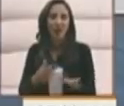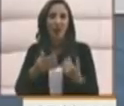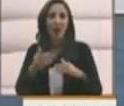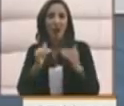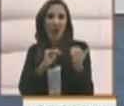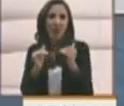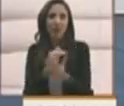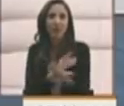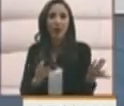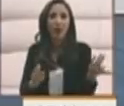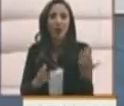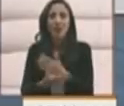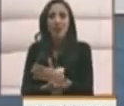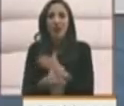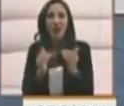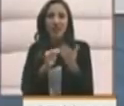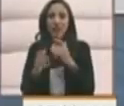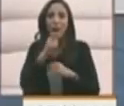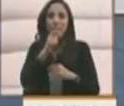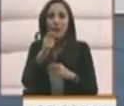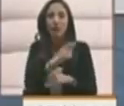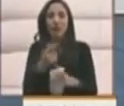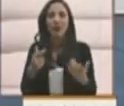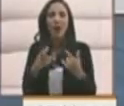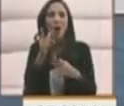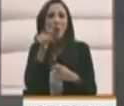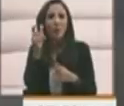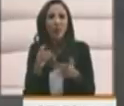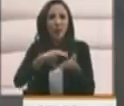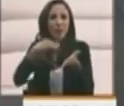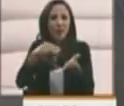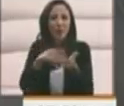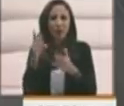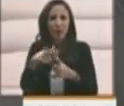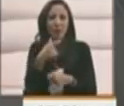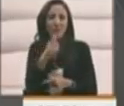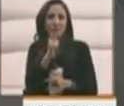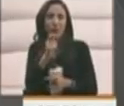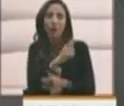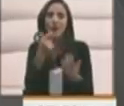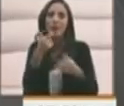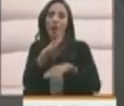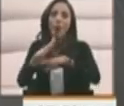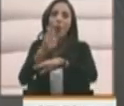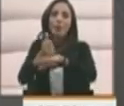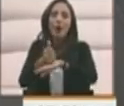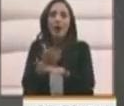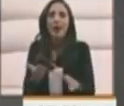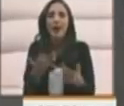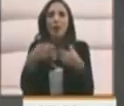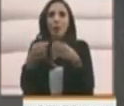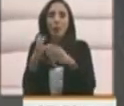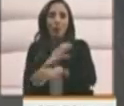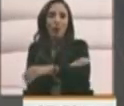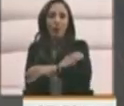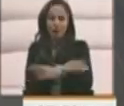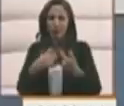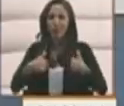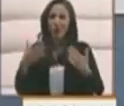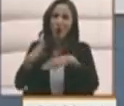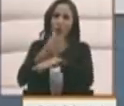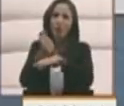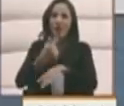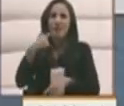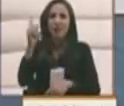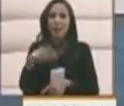la profesión, en ese caso periodista, deja mucho que desear, por decirlo menos, Jaime Bailey, que no